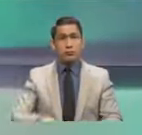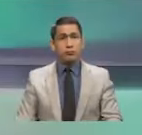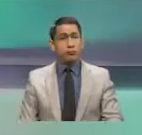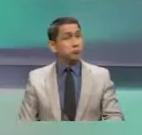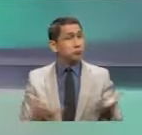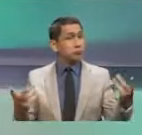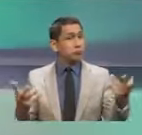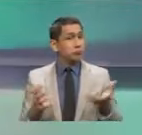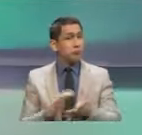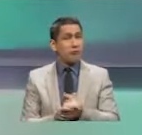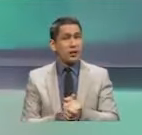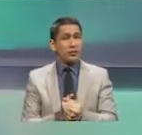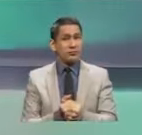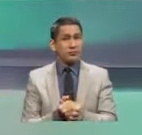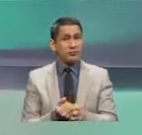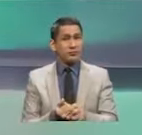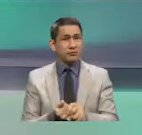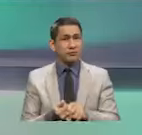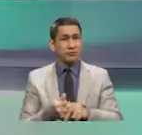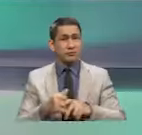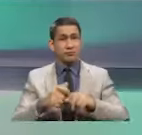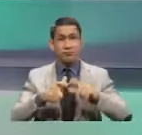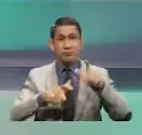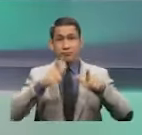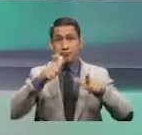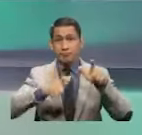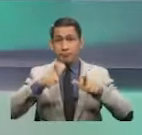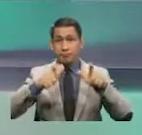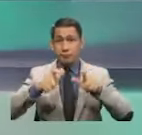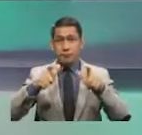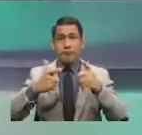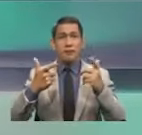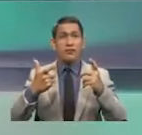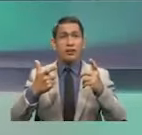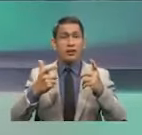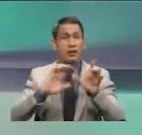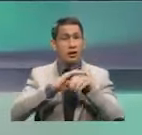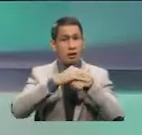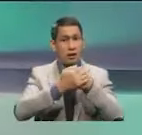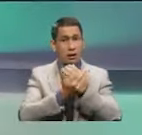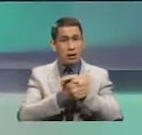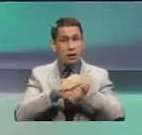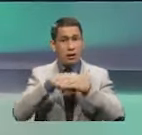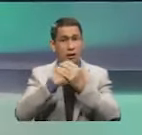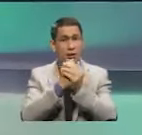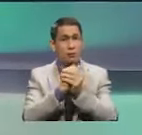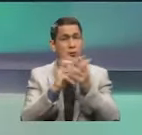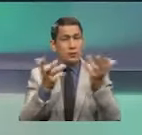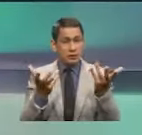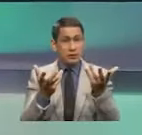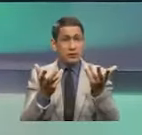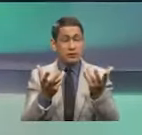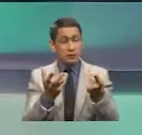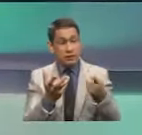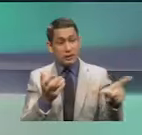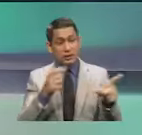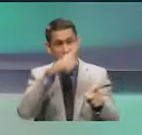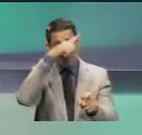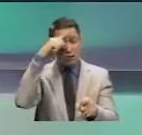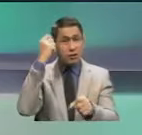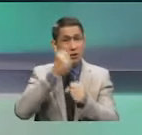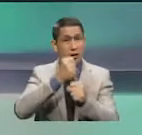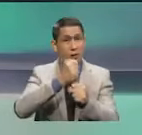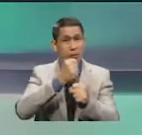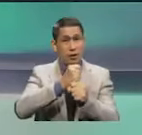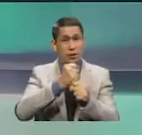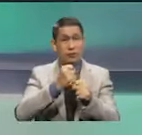Bueno, como lo habíamos dicho, las personas le sacan provecho a esta situación para también tener algo de trabajo, dicen, porque no hay trabajo